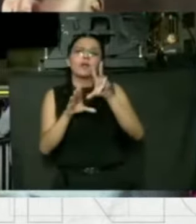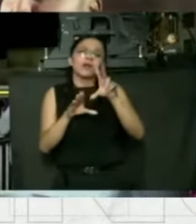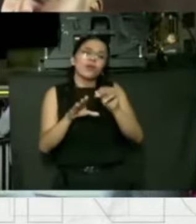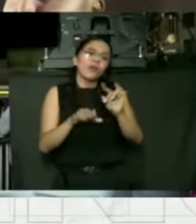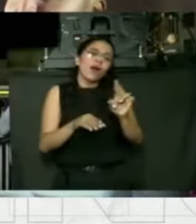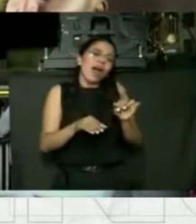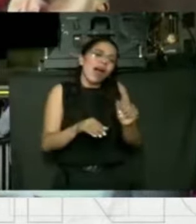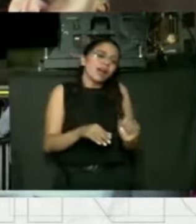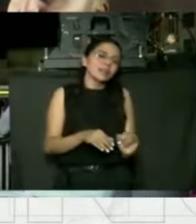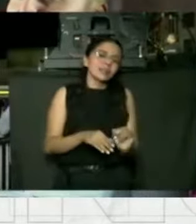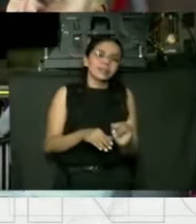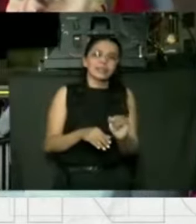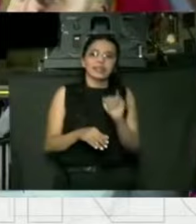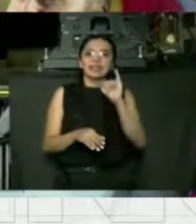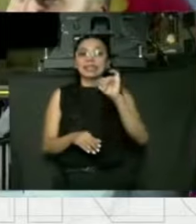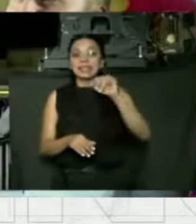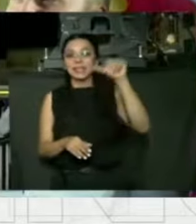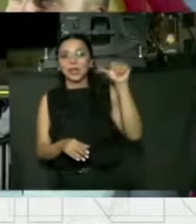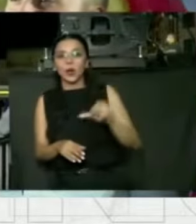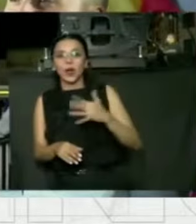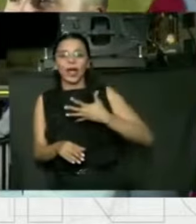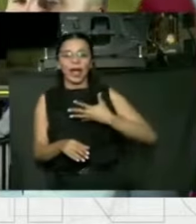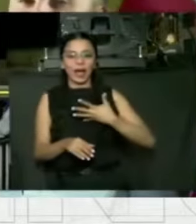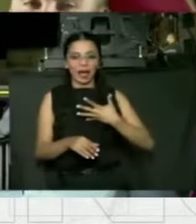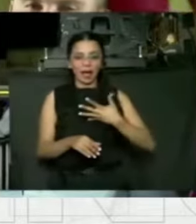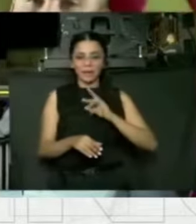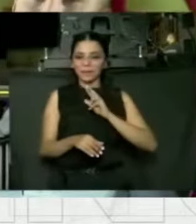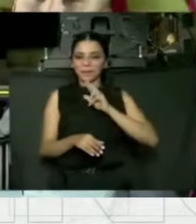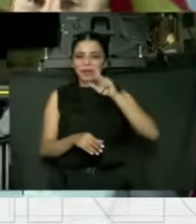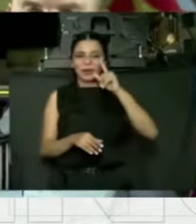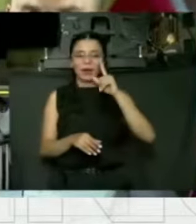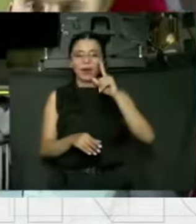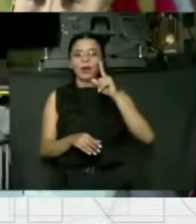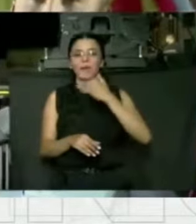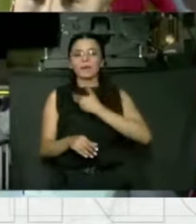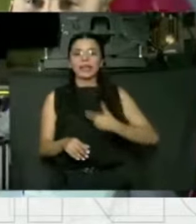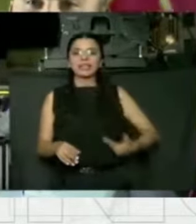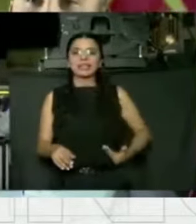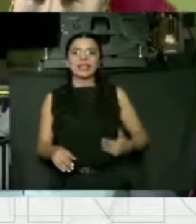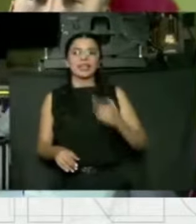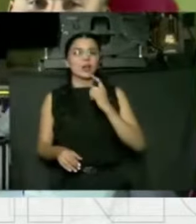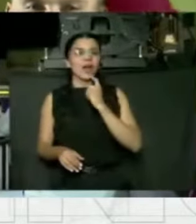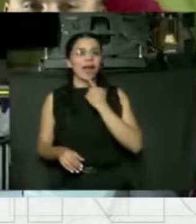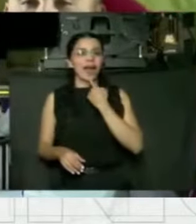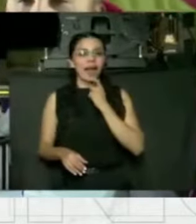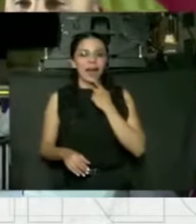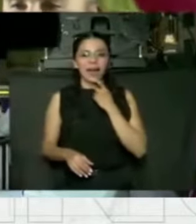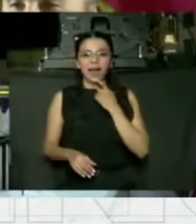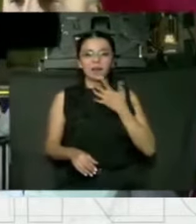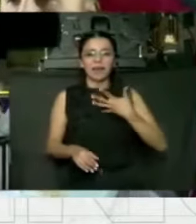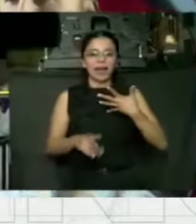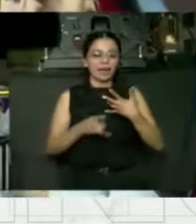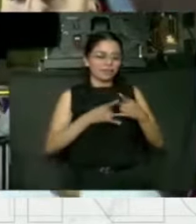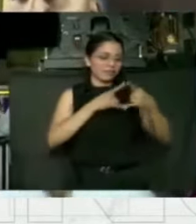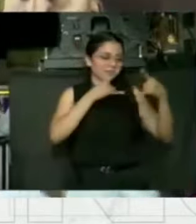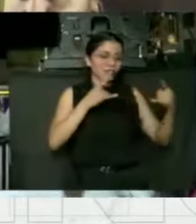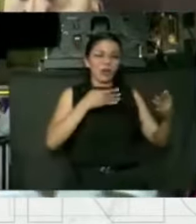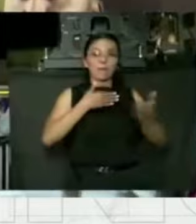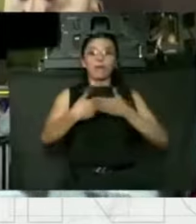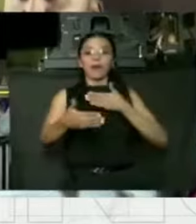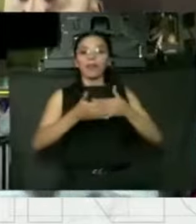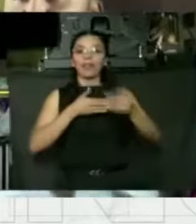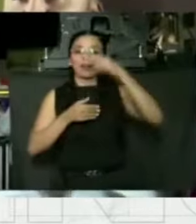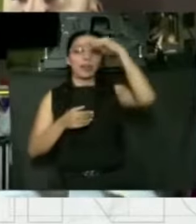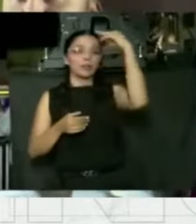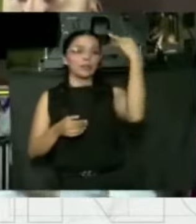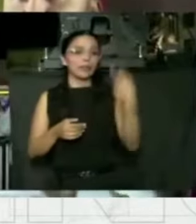así si hoy tenemos al mejor presidente que hemos tenido en la historia moderna de